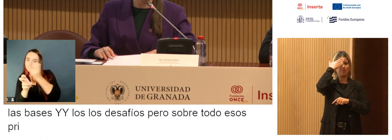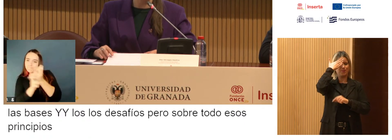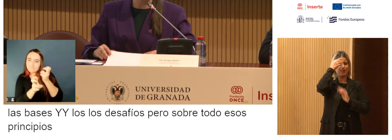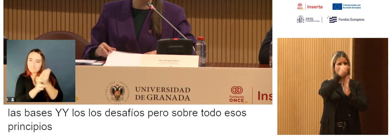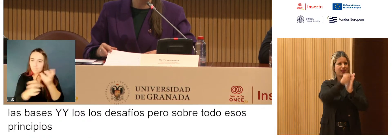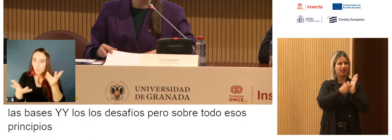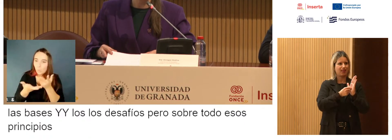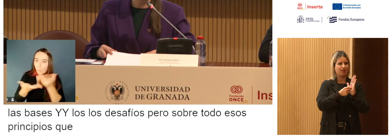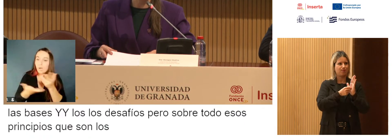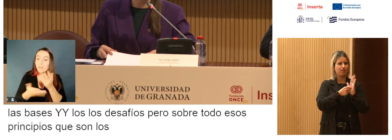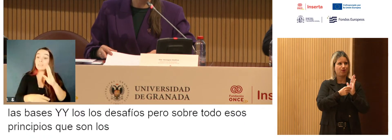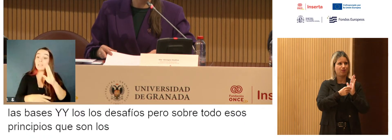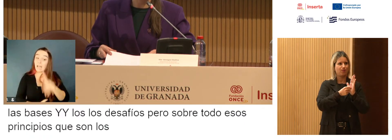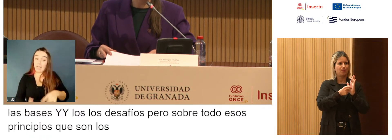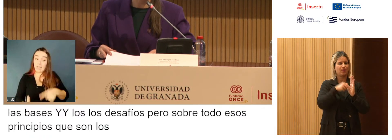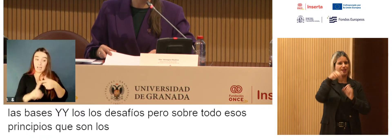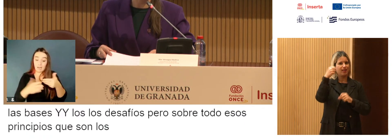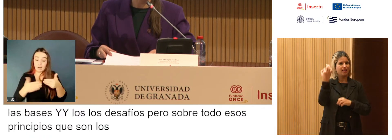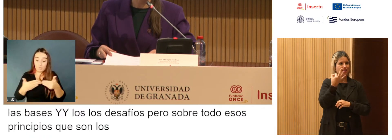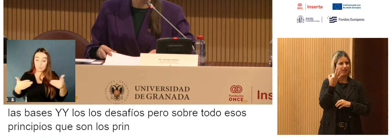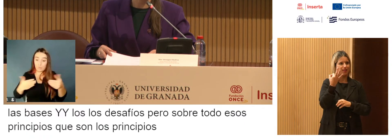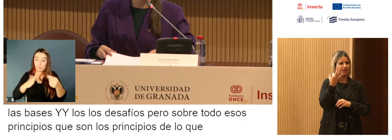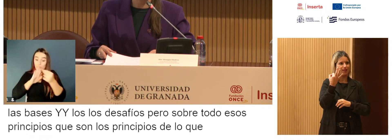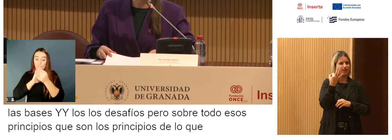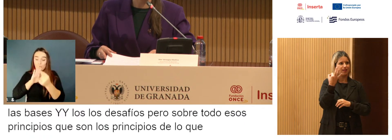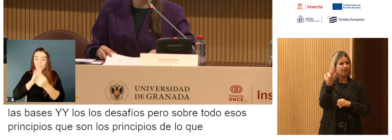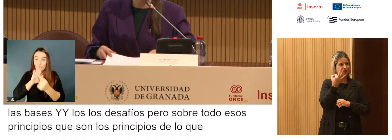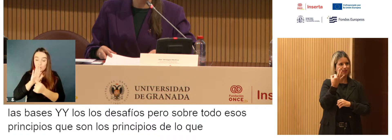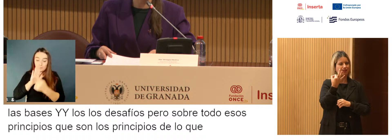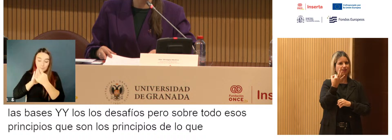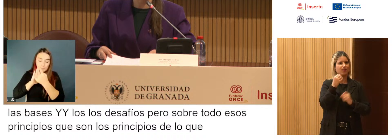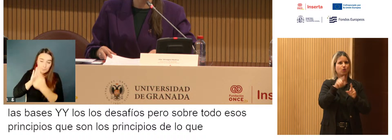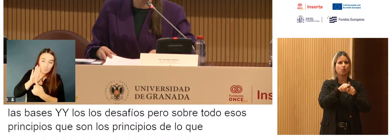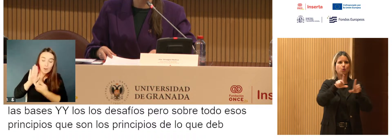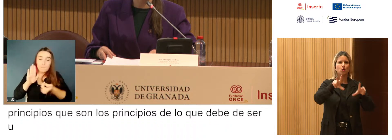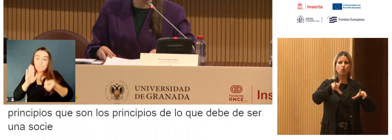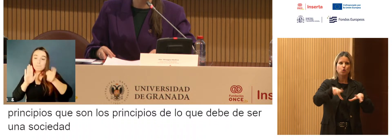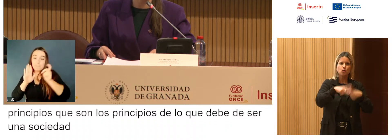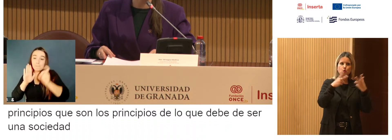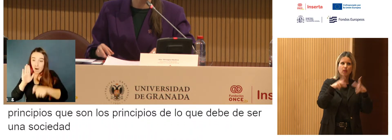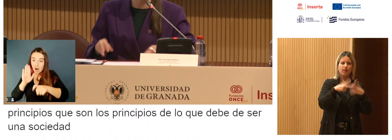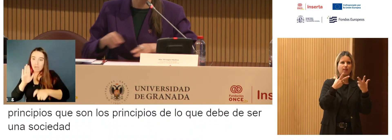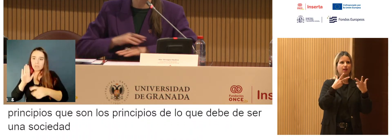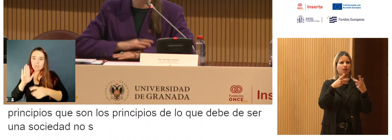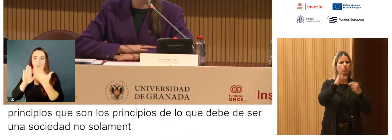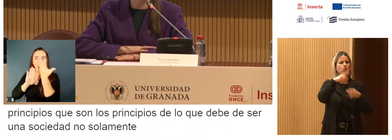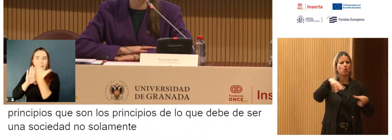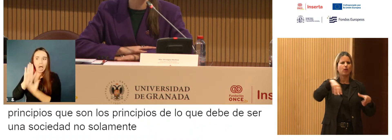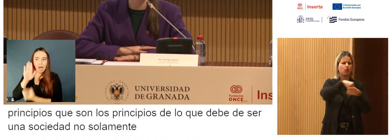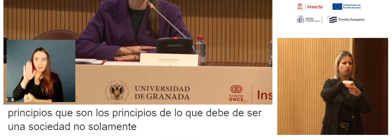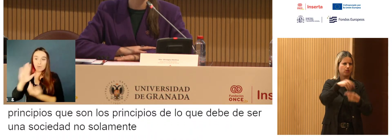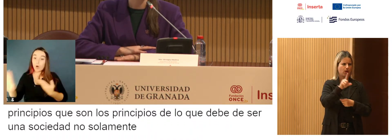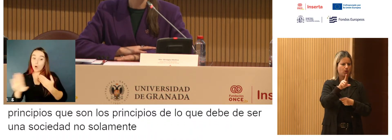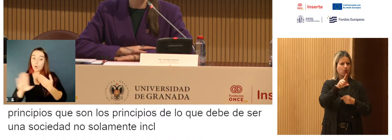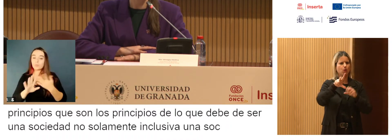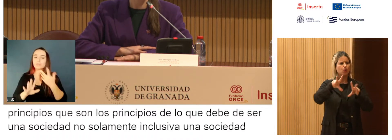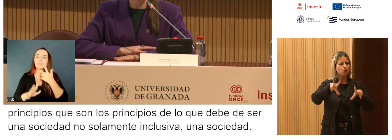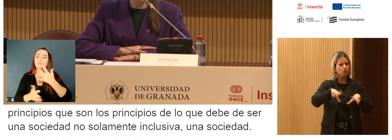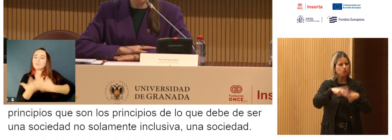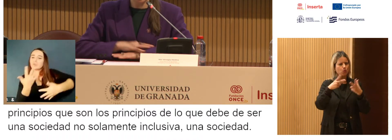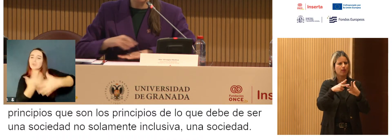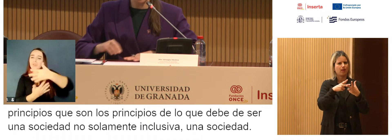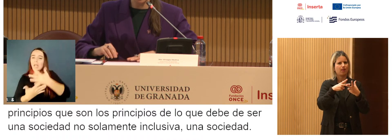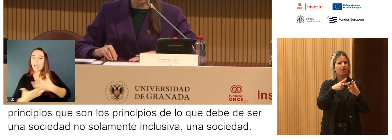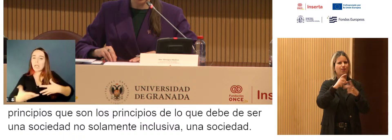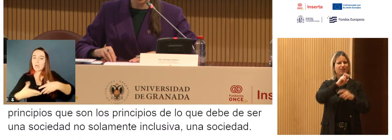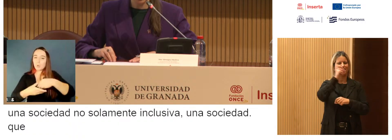los principios de lo que debe de ser una sociedad no solamente inclusiva, una sociedad que apueste